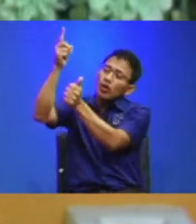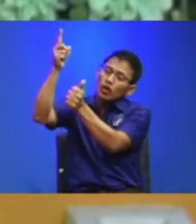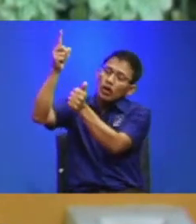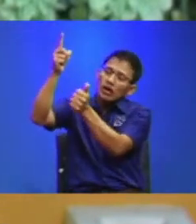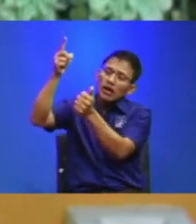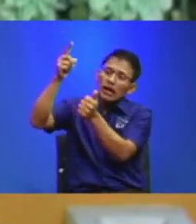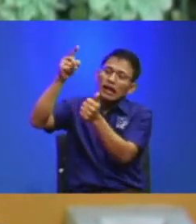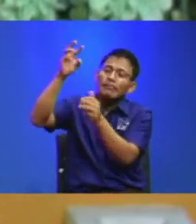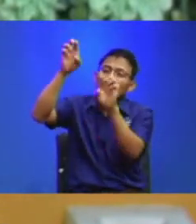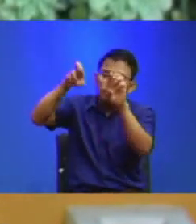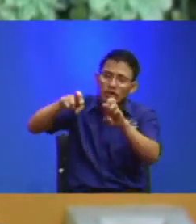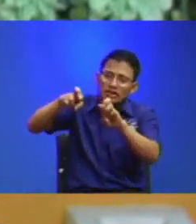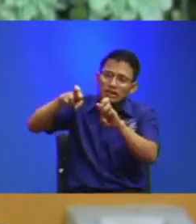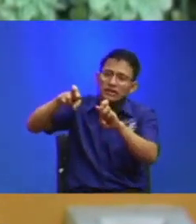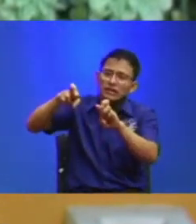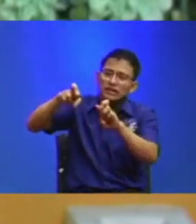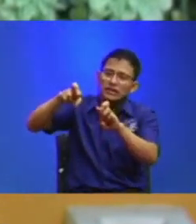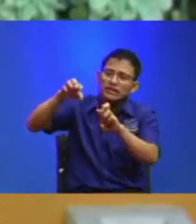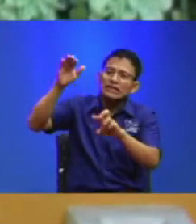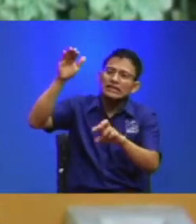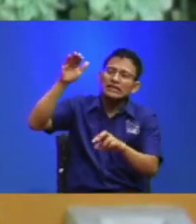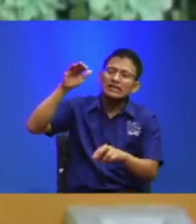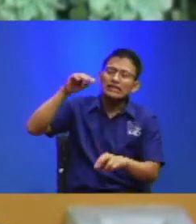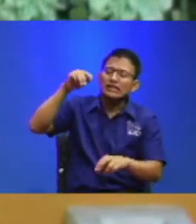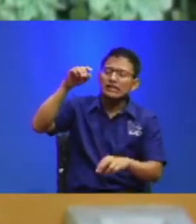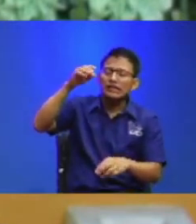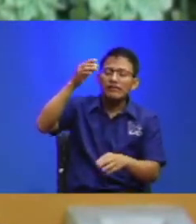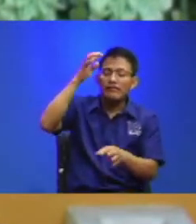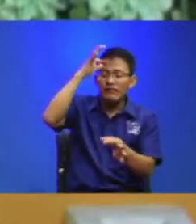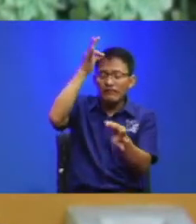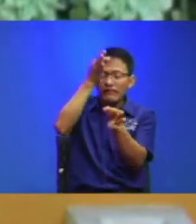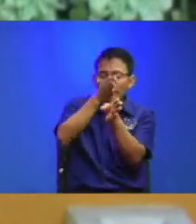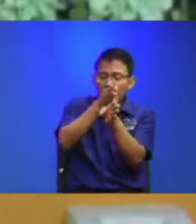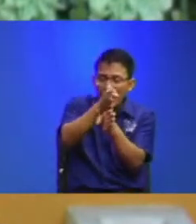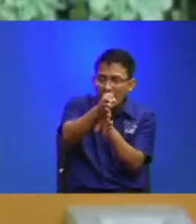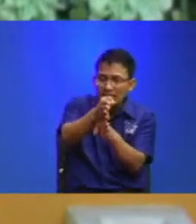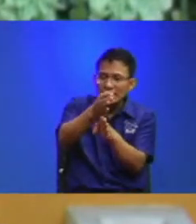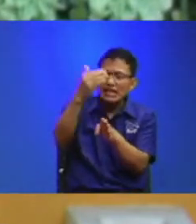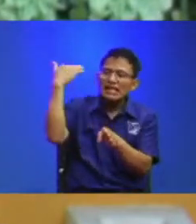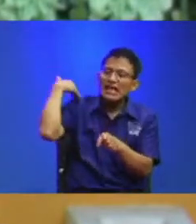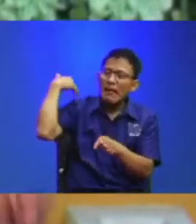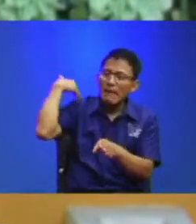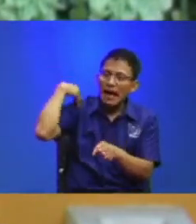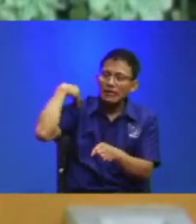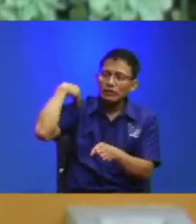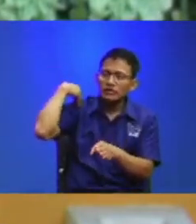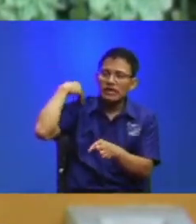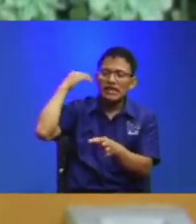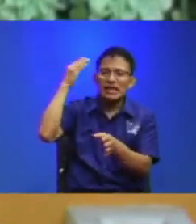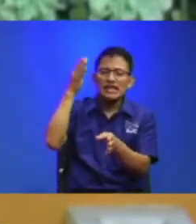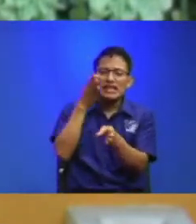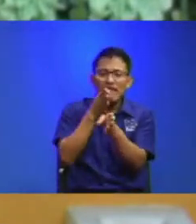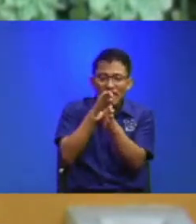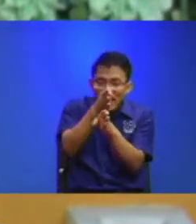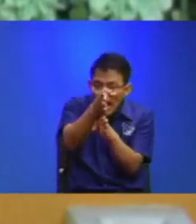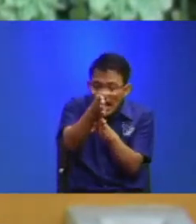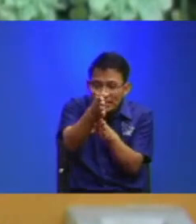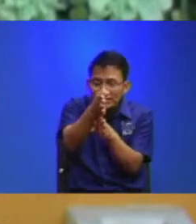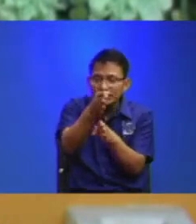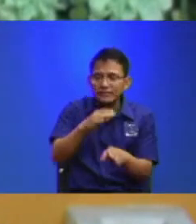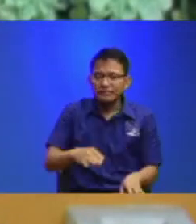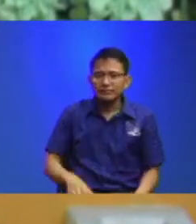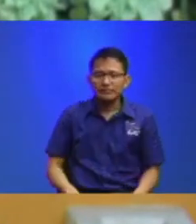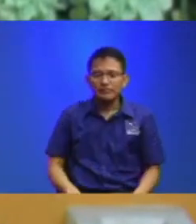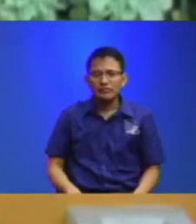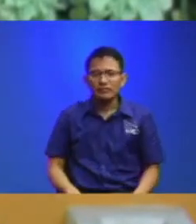escogidos, fieles. La antítesis de fidelidad es traición. No